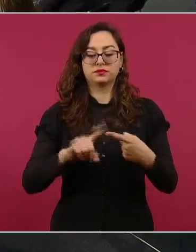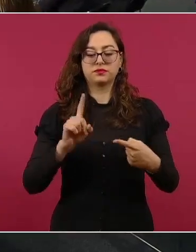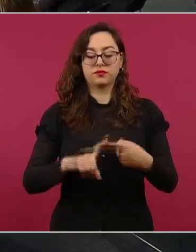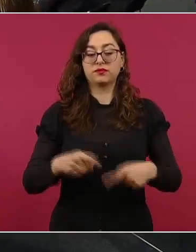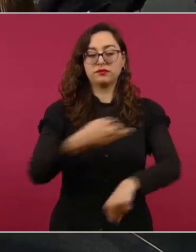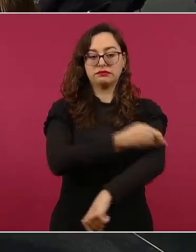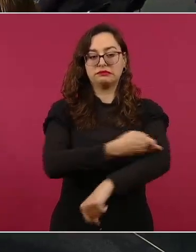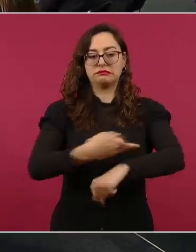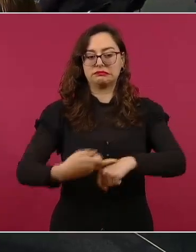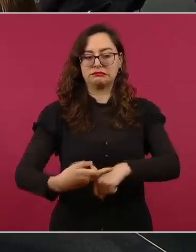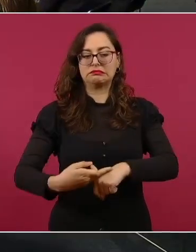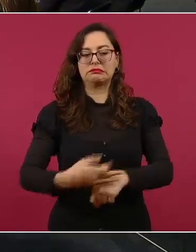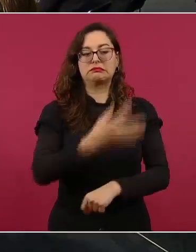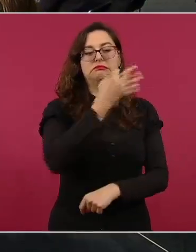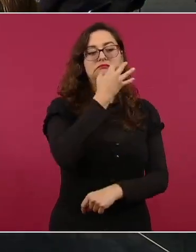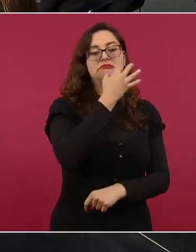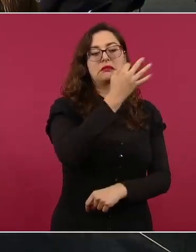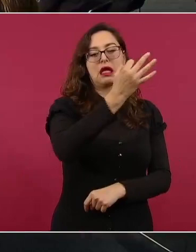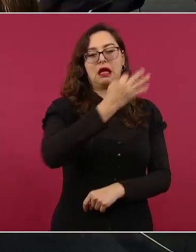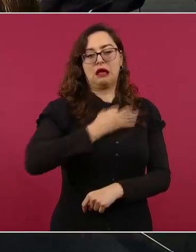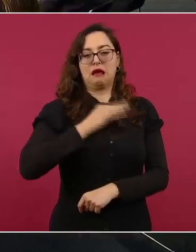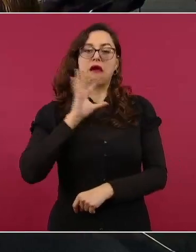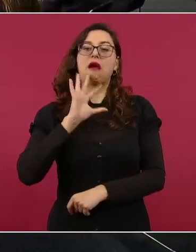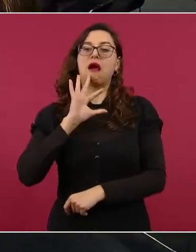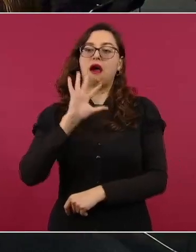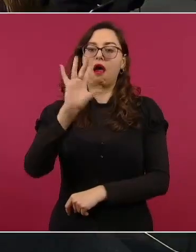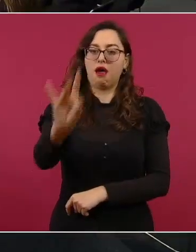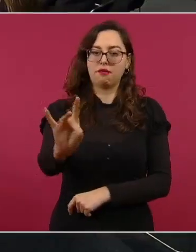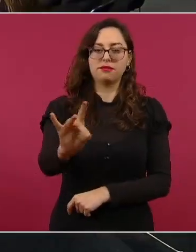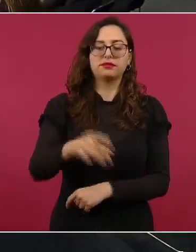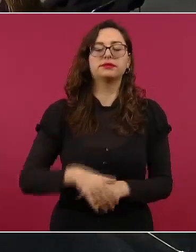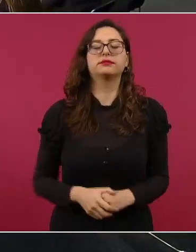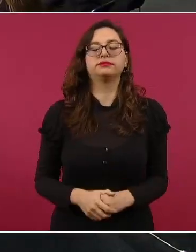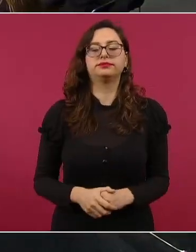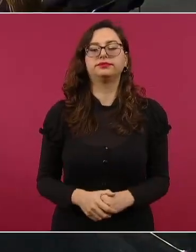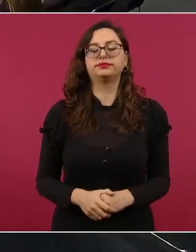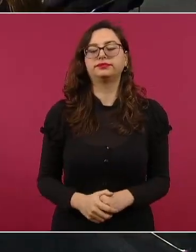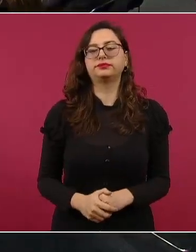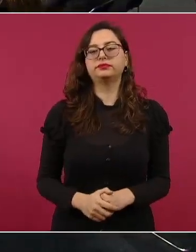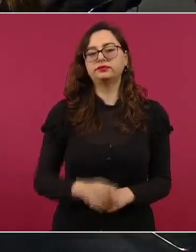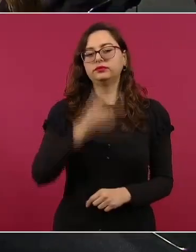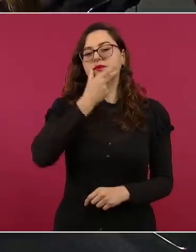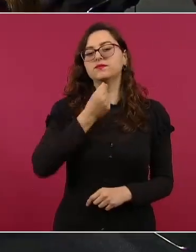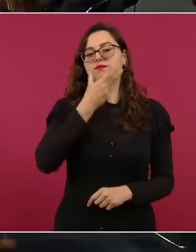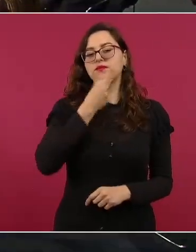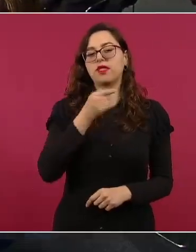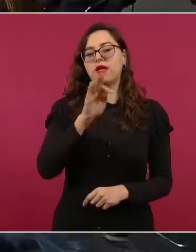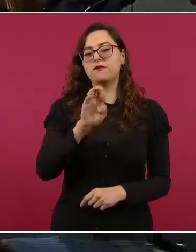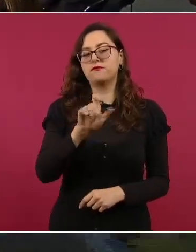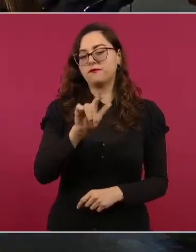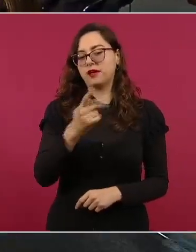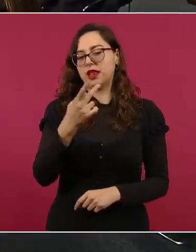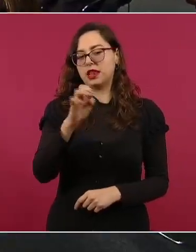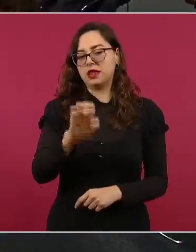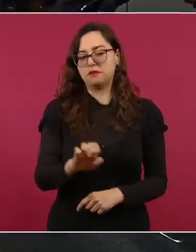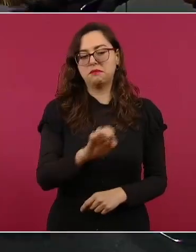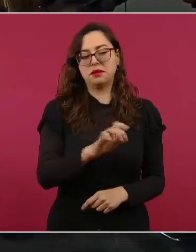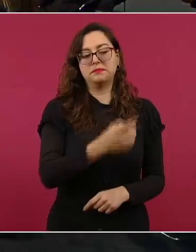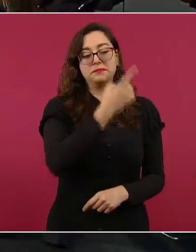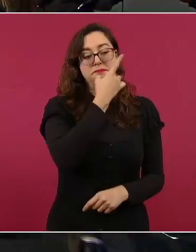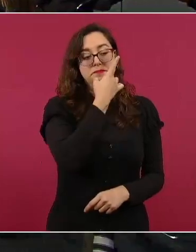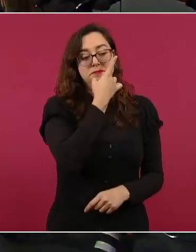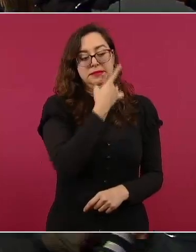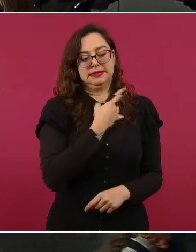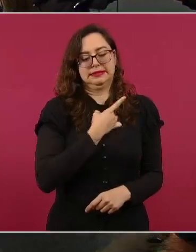mensaje, es el señor Felipe Figueroa, quien le pide hacerle